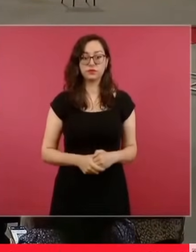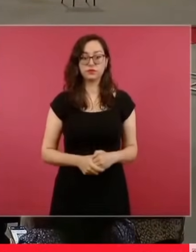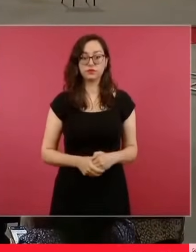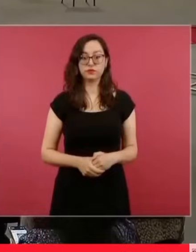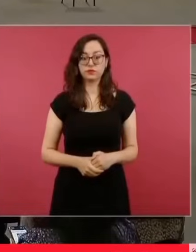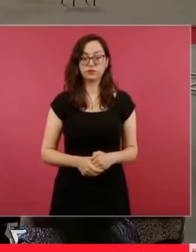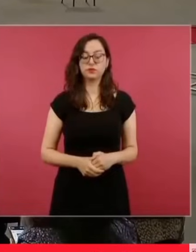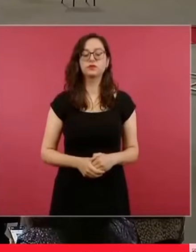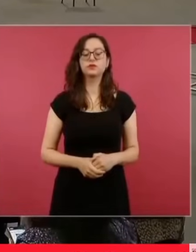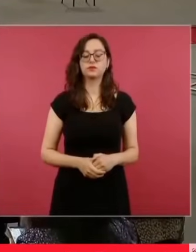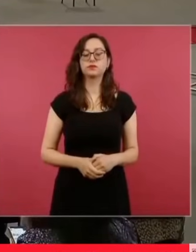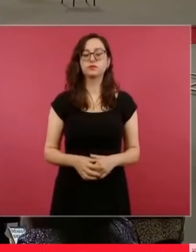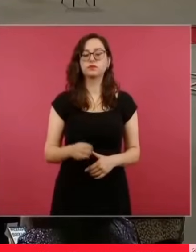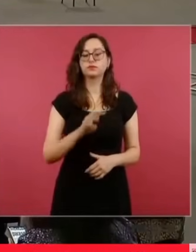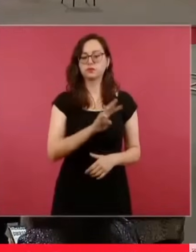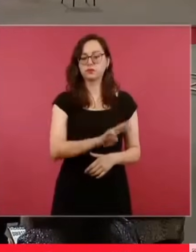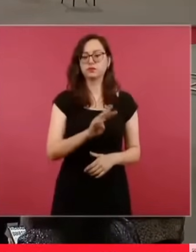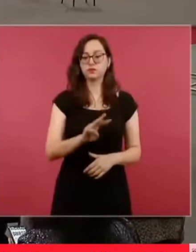Bueno, esta es la página, sí.